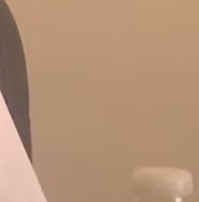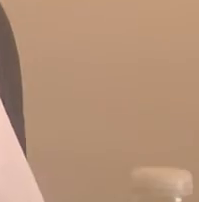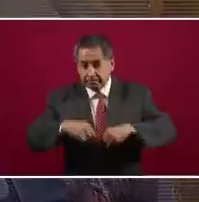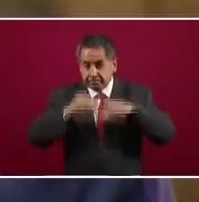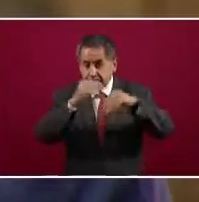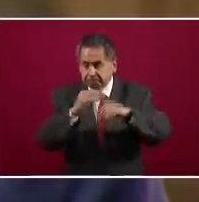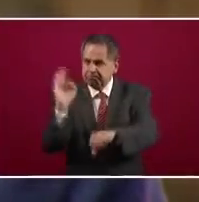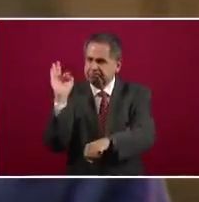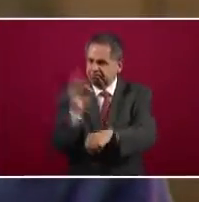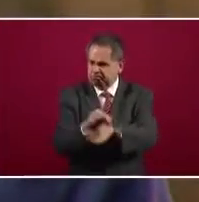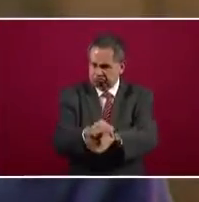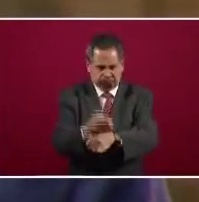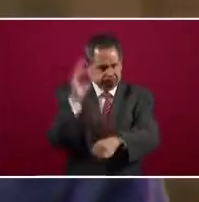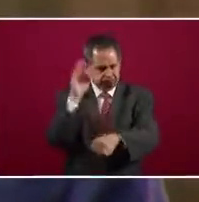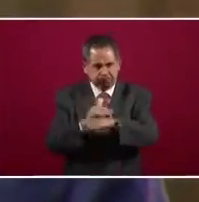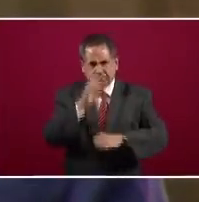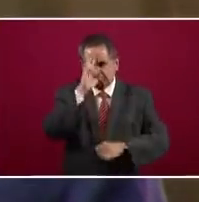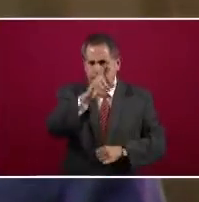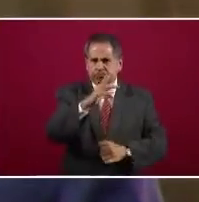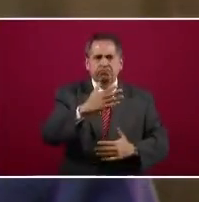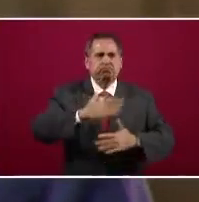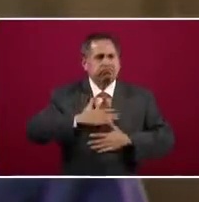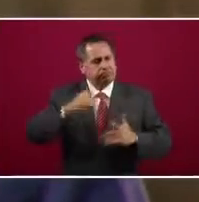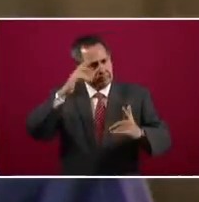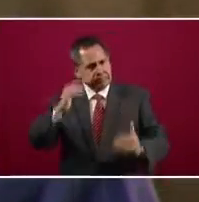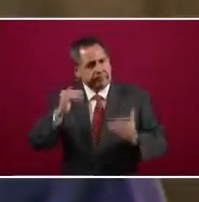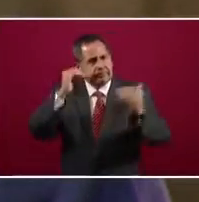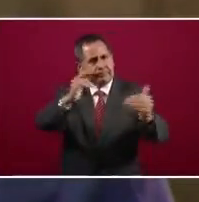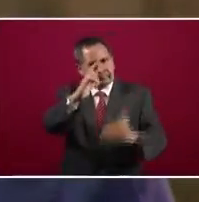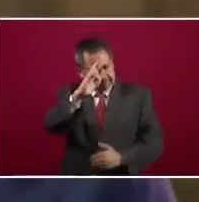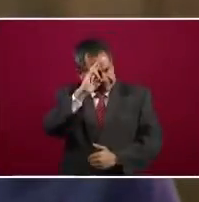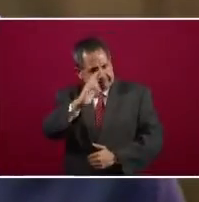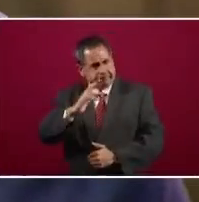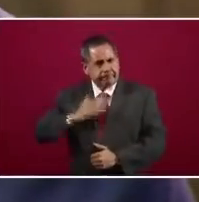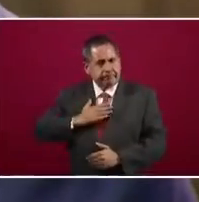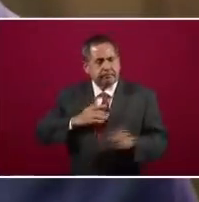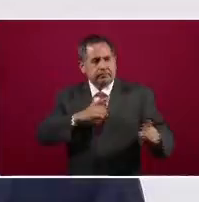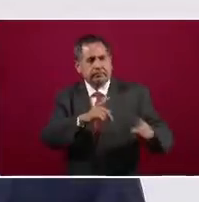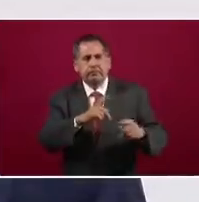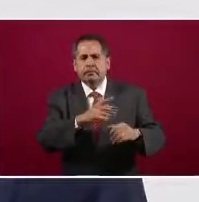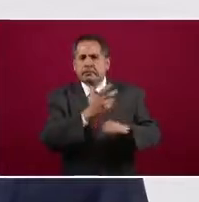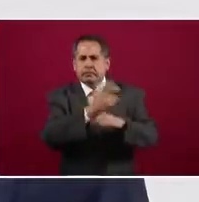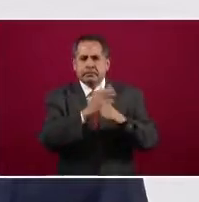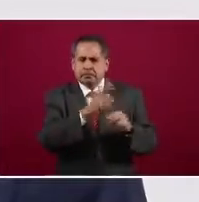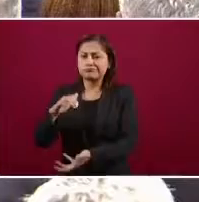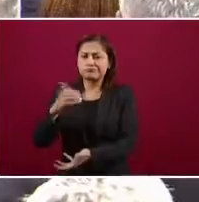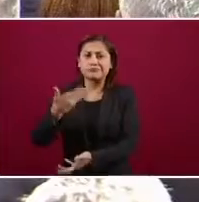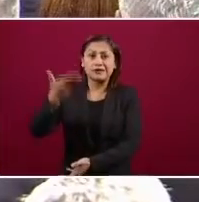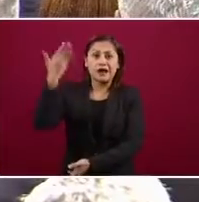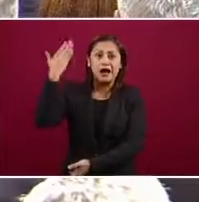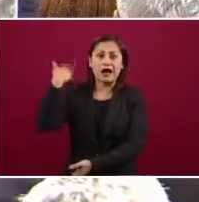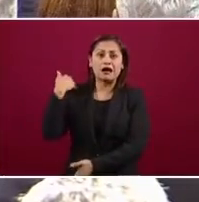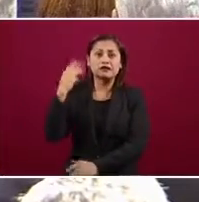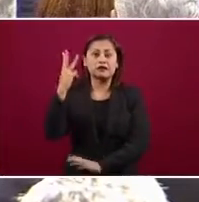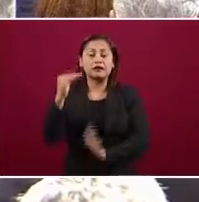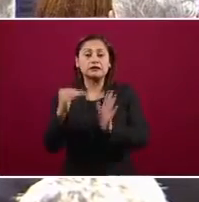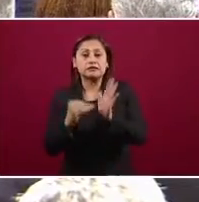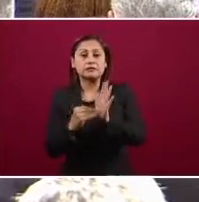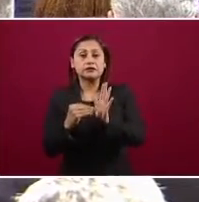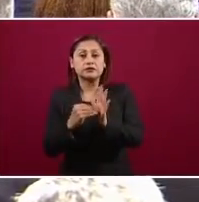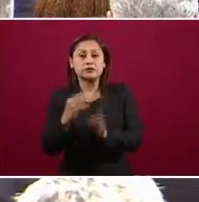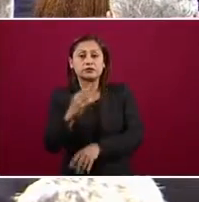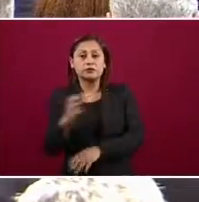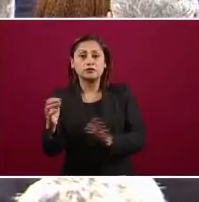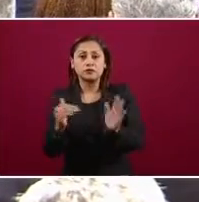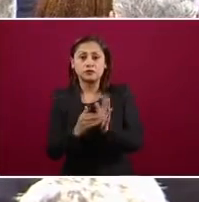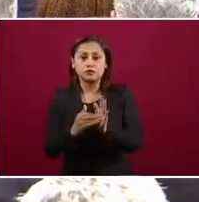otra parte, los dirigentes locales del PRI, David Topete Hernández, y el PAN, Isaac Chávez Heredia, mostraron preocupación y cierto